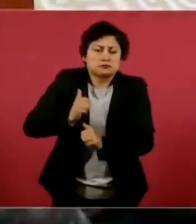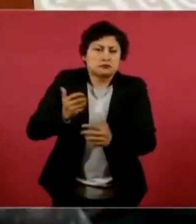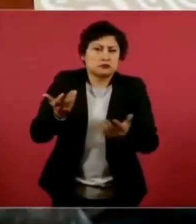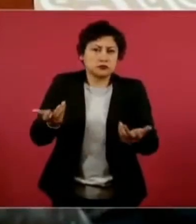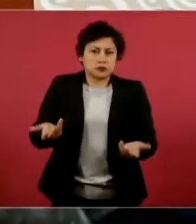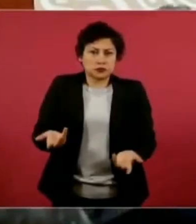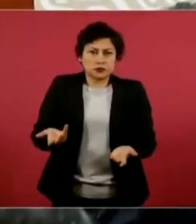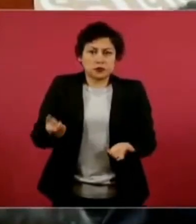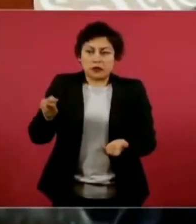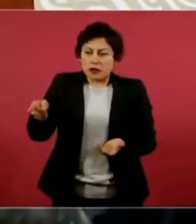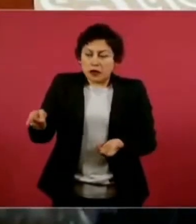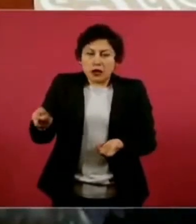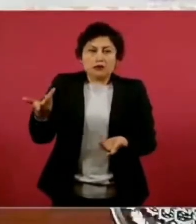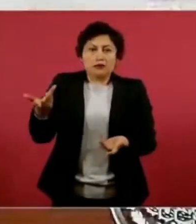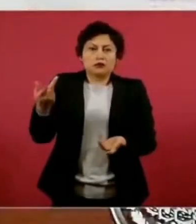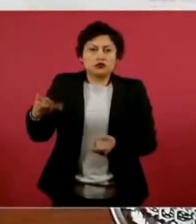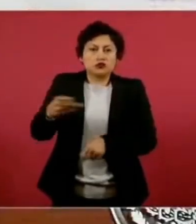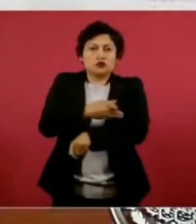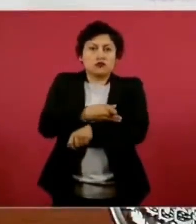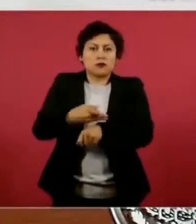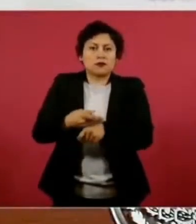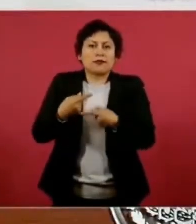Es un ejército distinto.